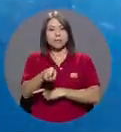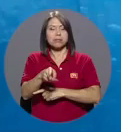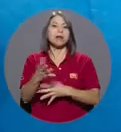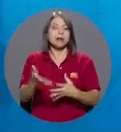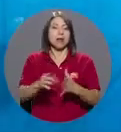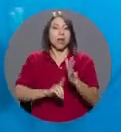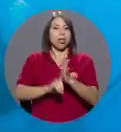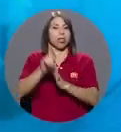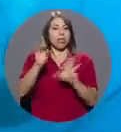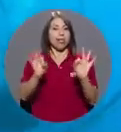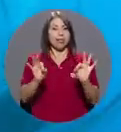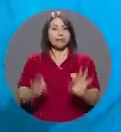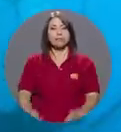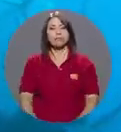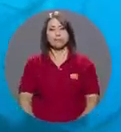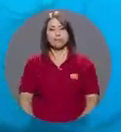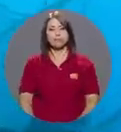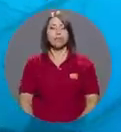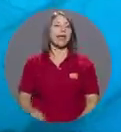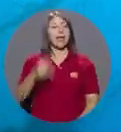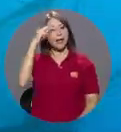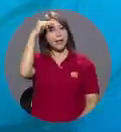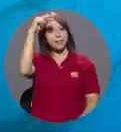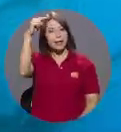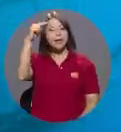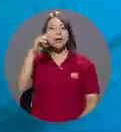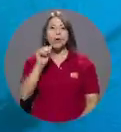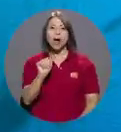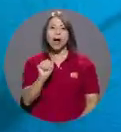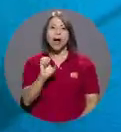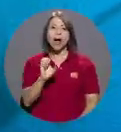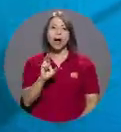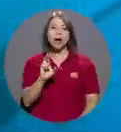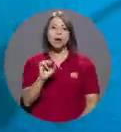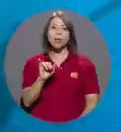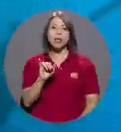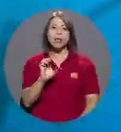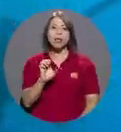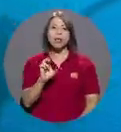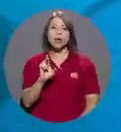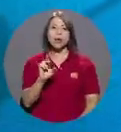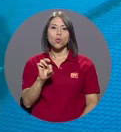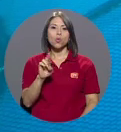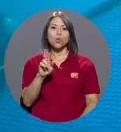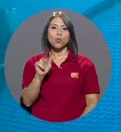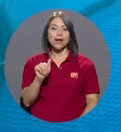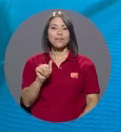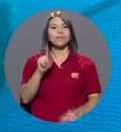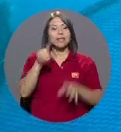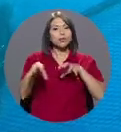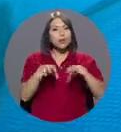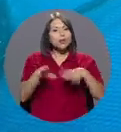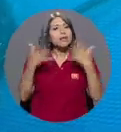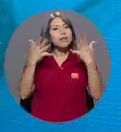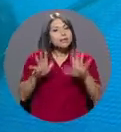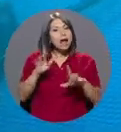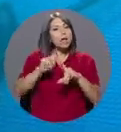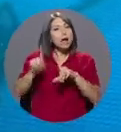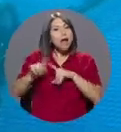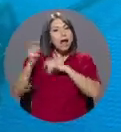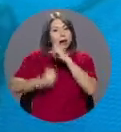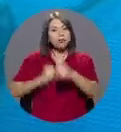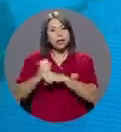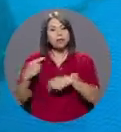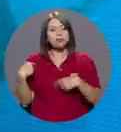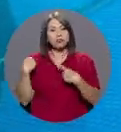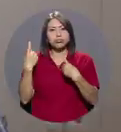de esta producción está se desarrollando muy bien. En México la acuicultura es una actividad que se ha venido desarrollando durante